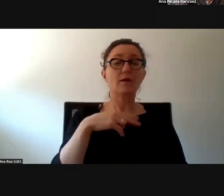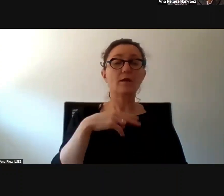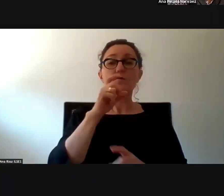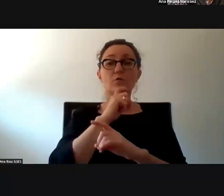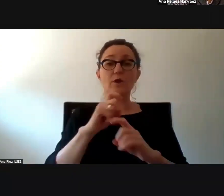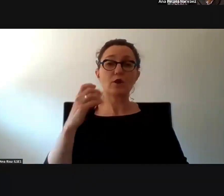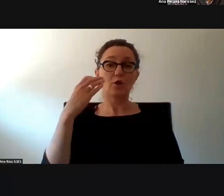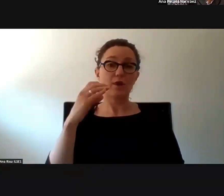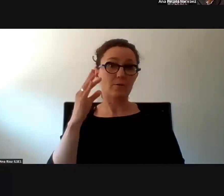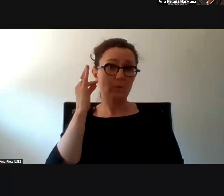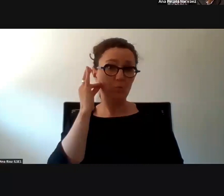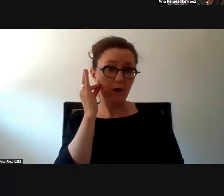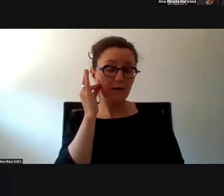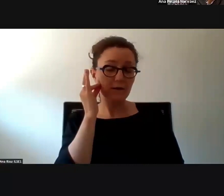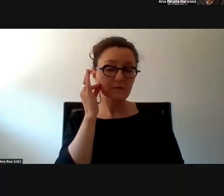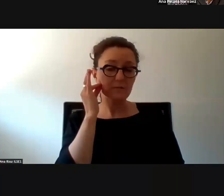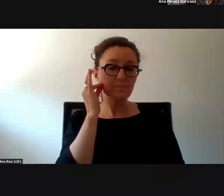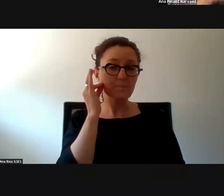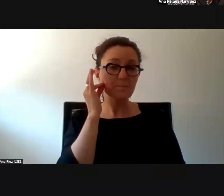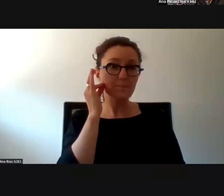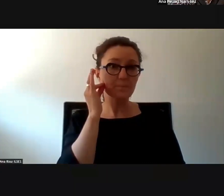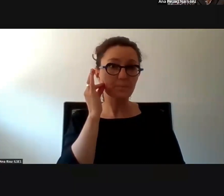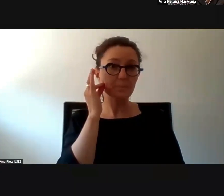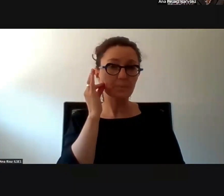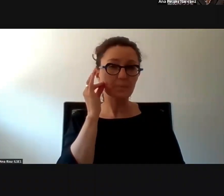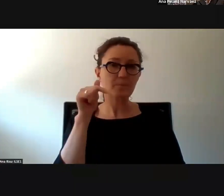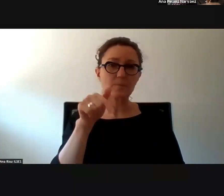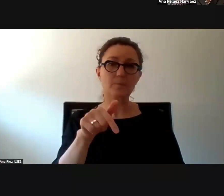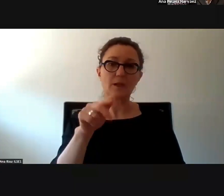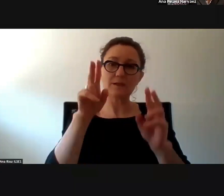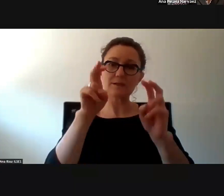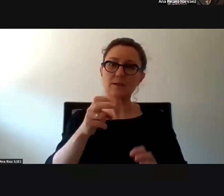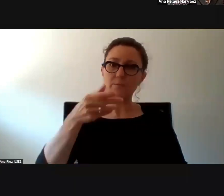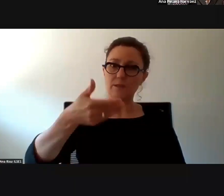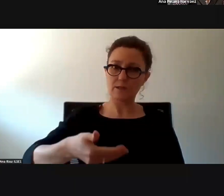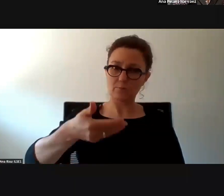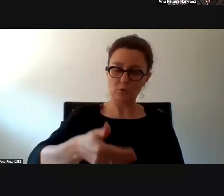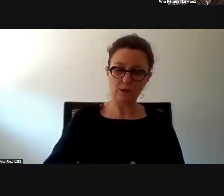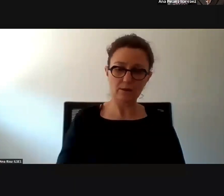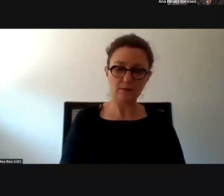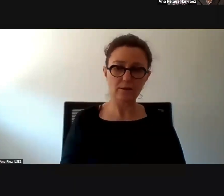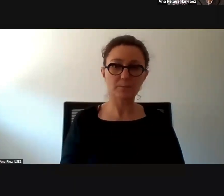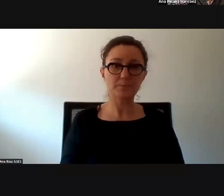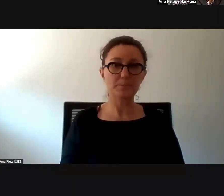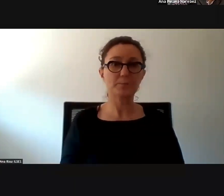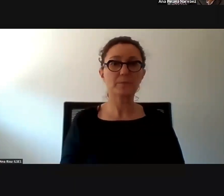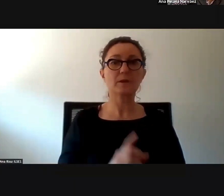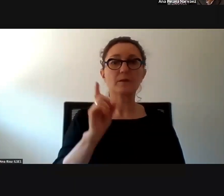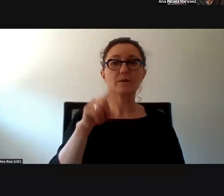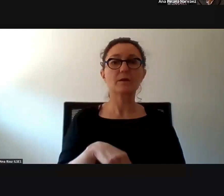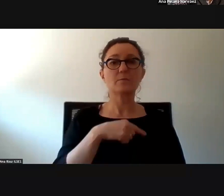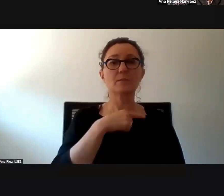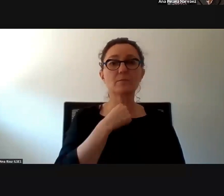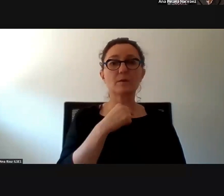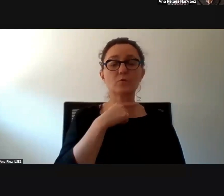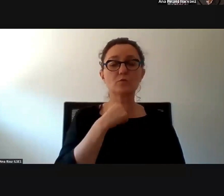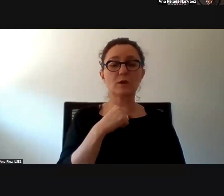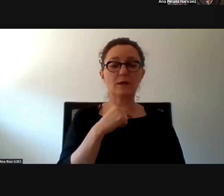Mujeres, en este tema tan importante. Y me gustaría especialmente recordar cuáles